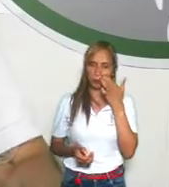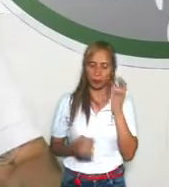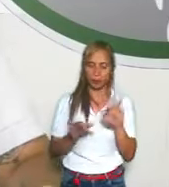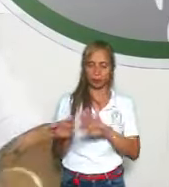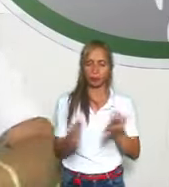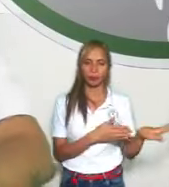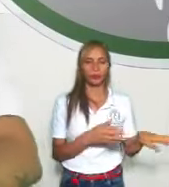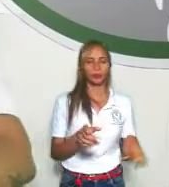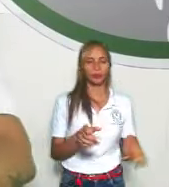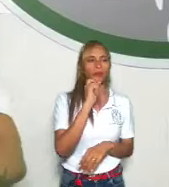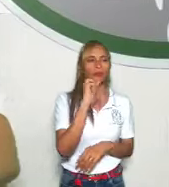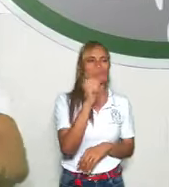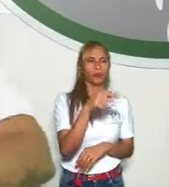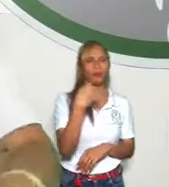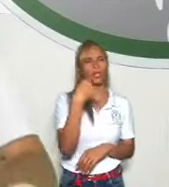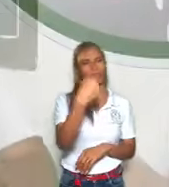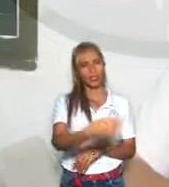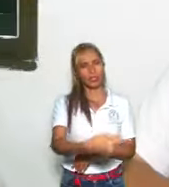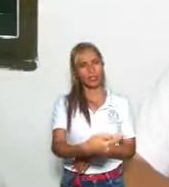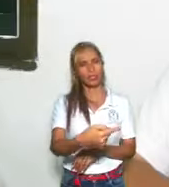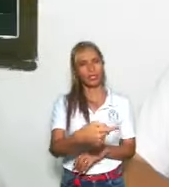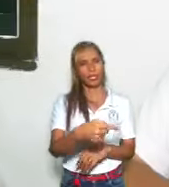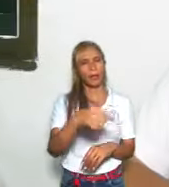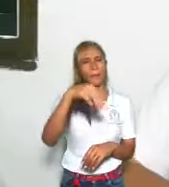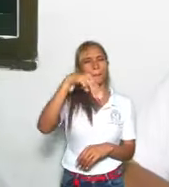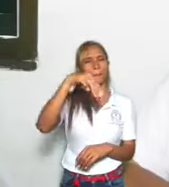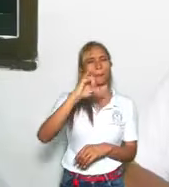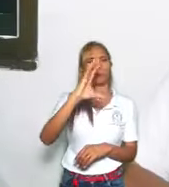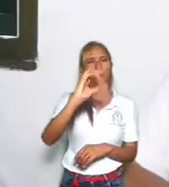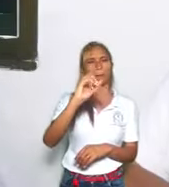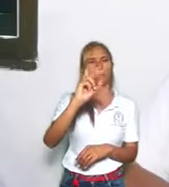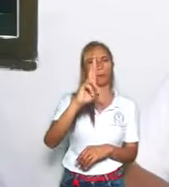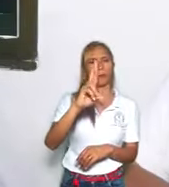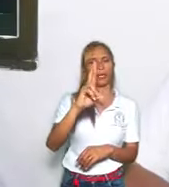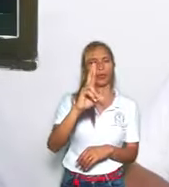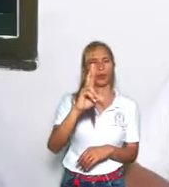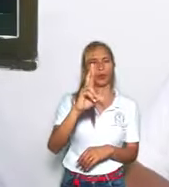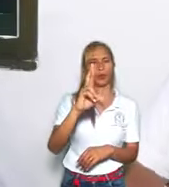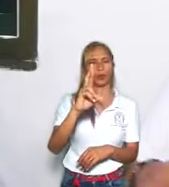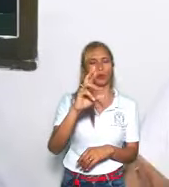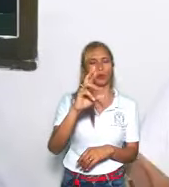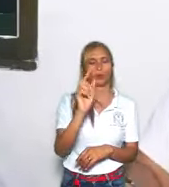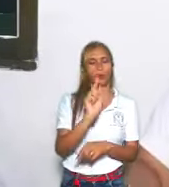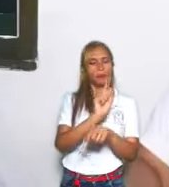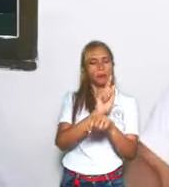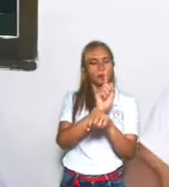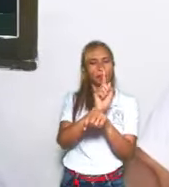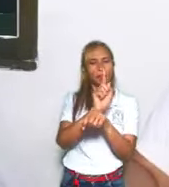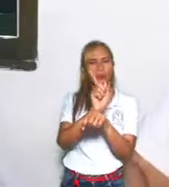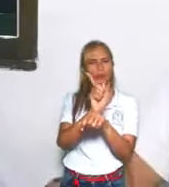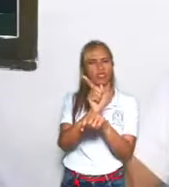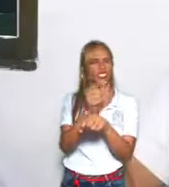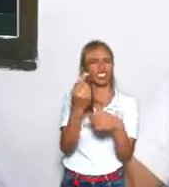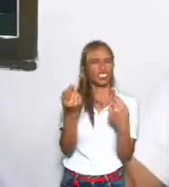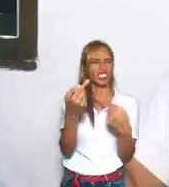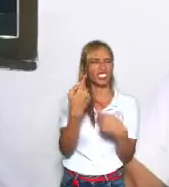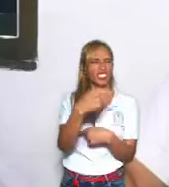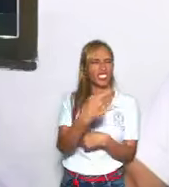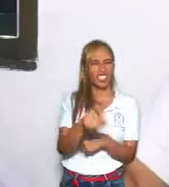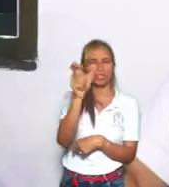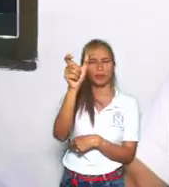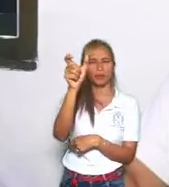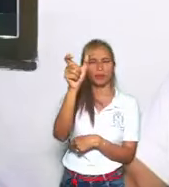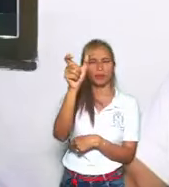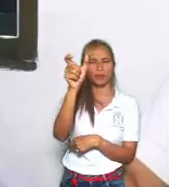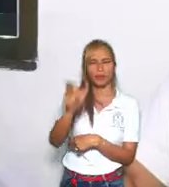de micromedición. Contemos un poco en qué consiste esto de la micromedición, qué personas son las encargadas en empresas públicas de